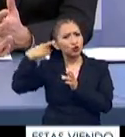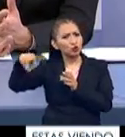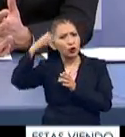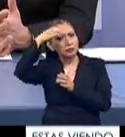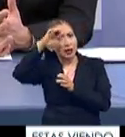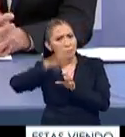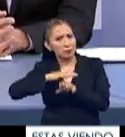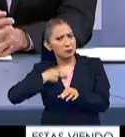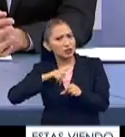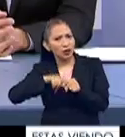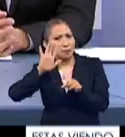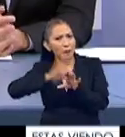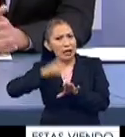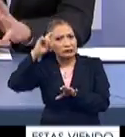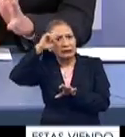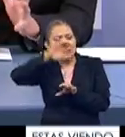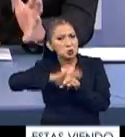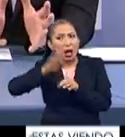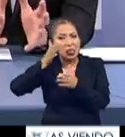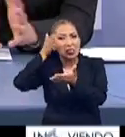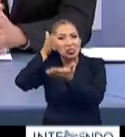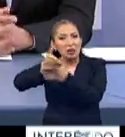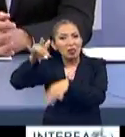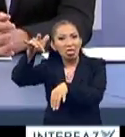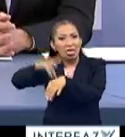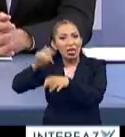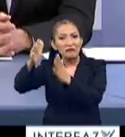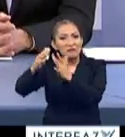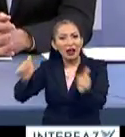pues más personal, ¿qué fue lo más difícil que te costó